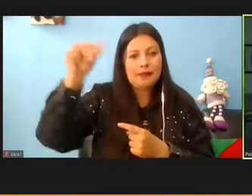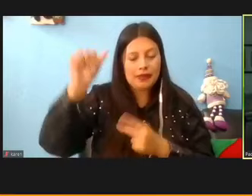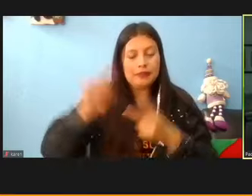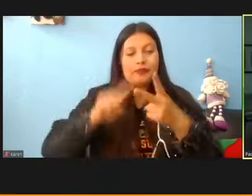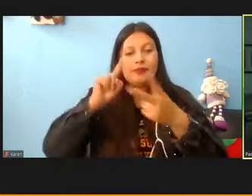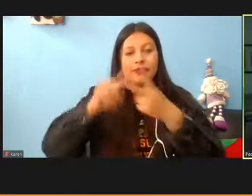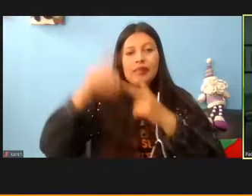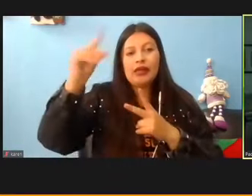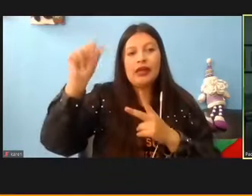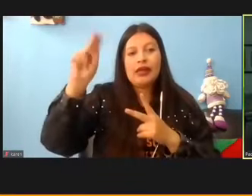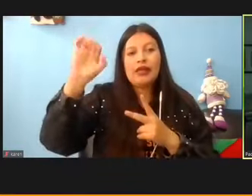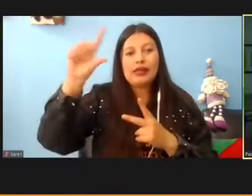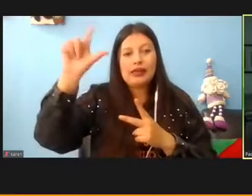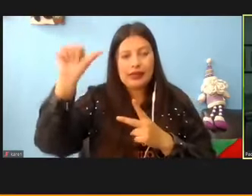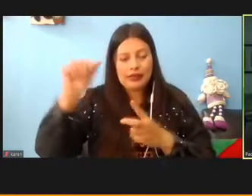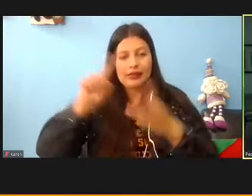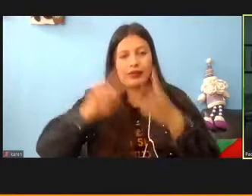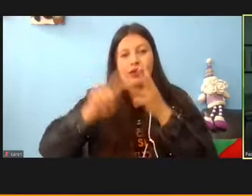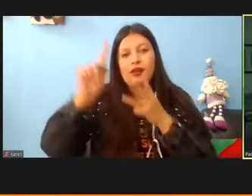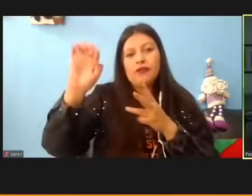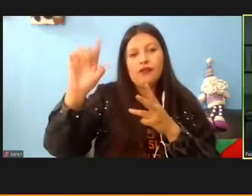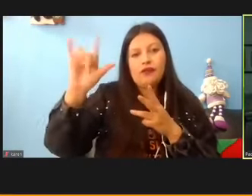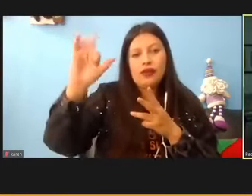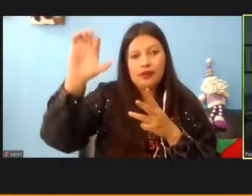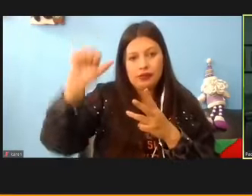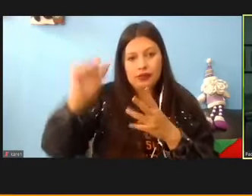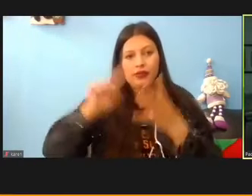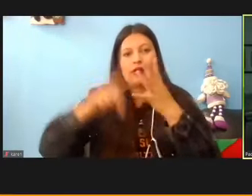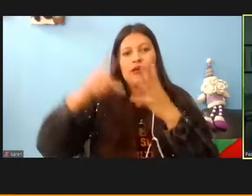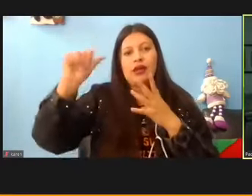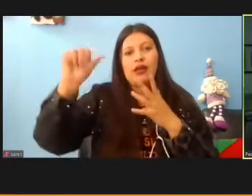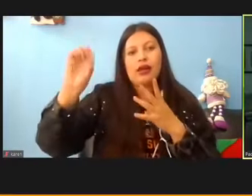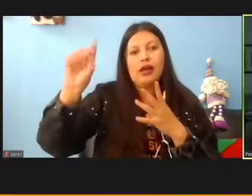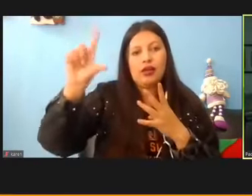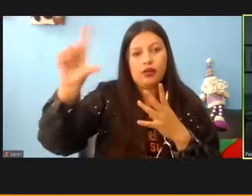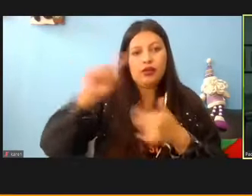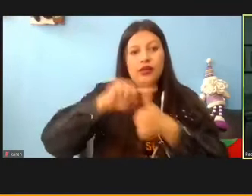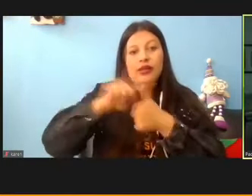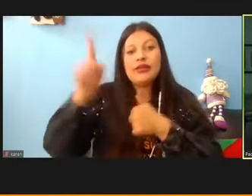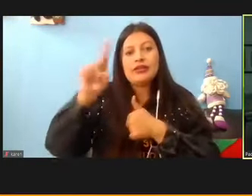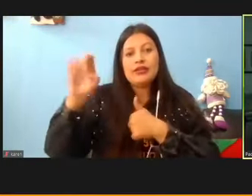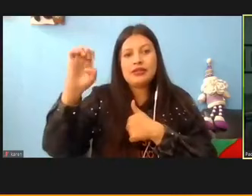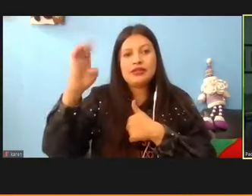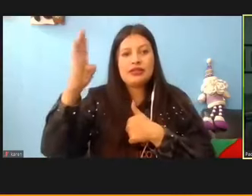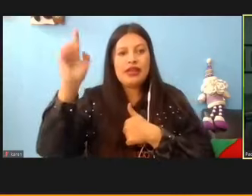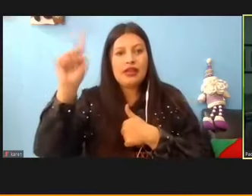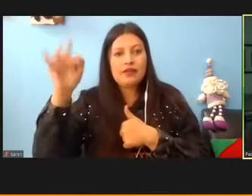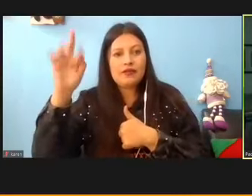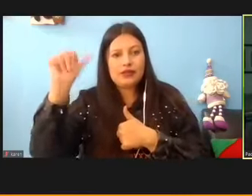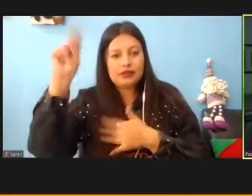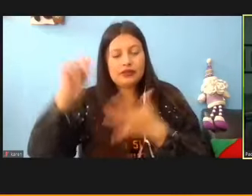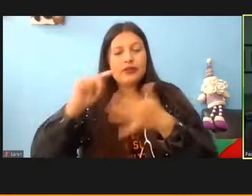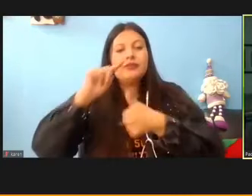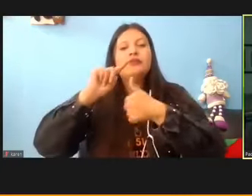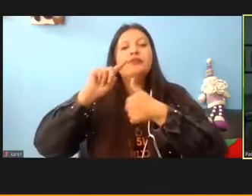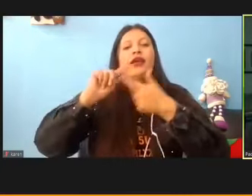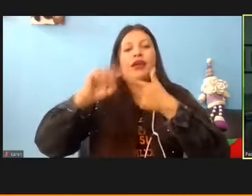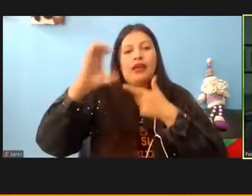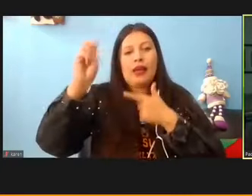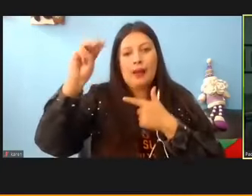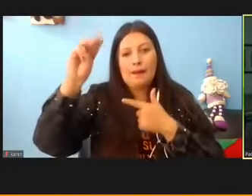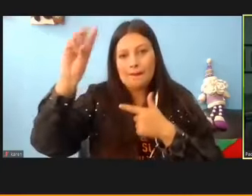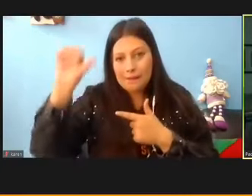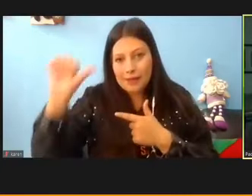Daniela Soto, Felipe Urruego, Carol Paulina Alfonso, Sebastián Martínez, Camila Londoño,